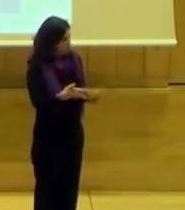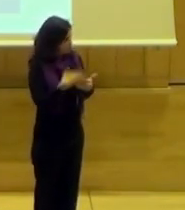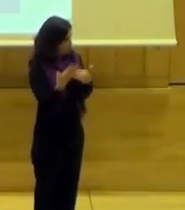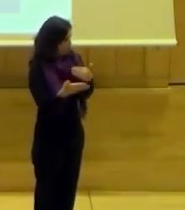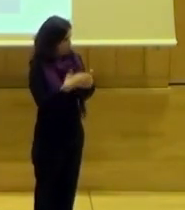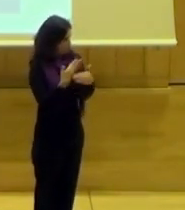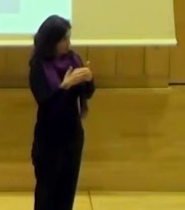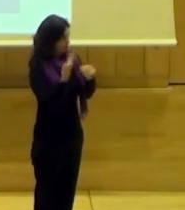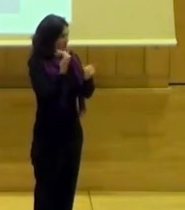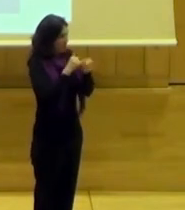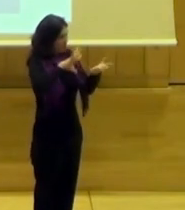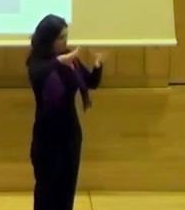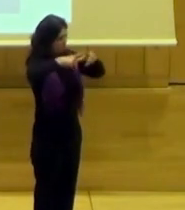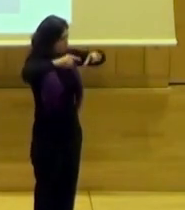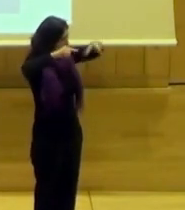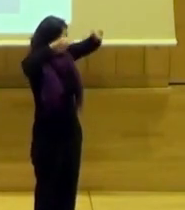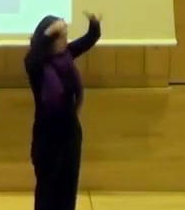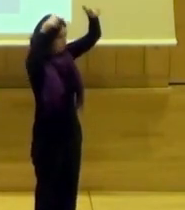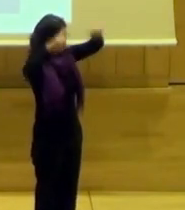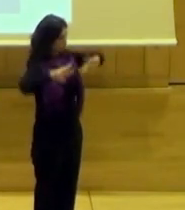llevando a cabo en fotogrametría. Seguimos.